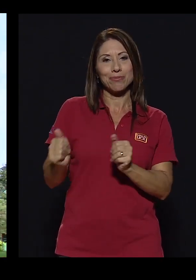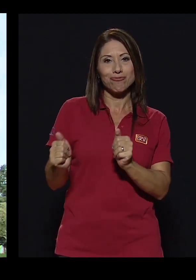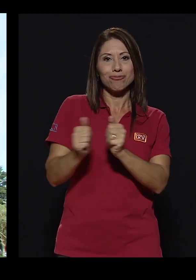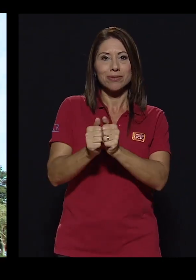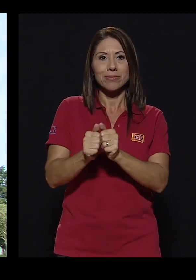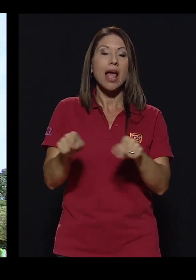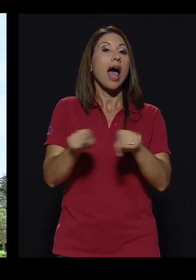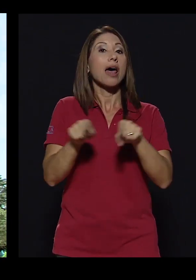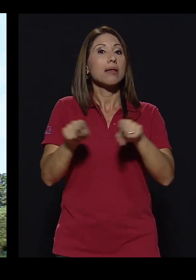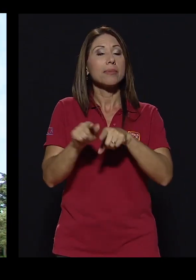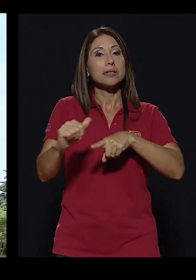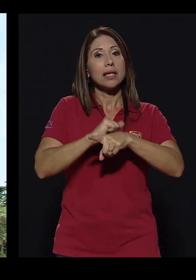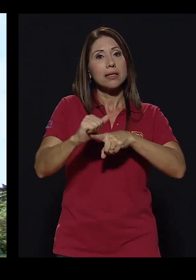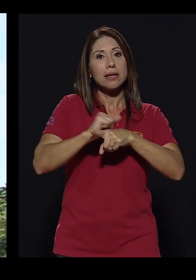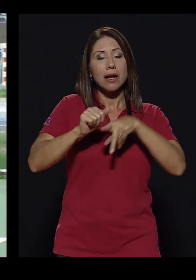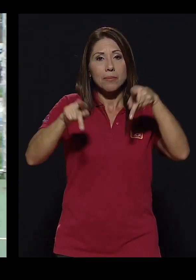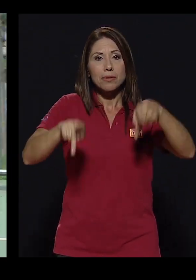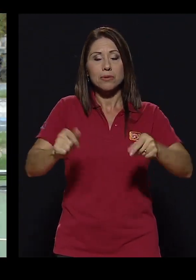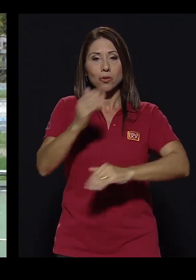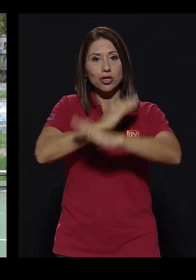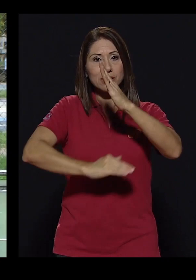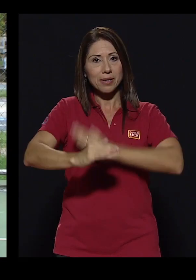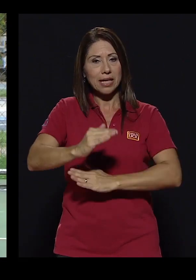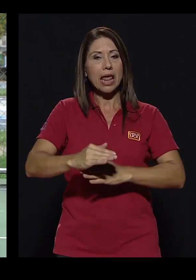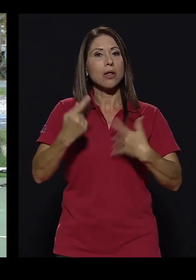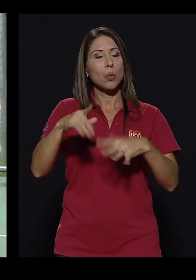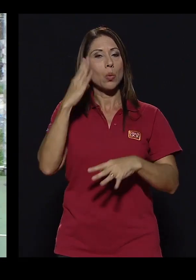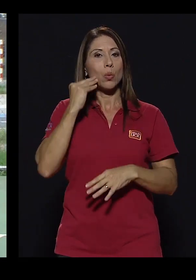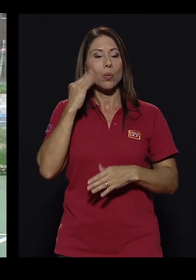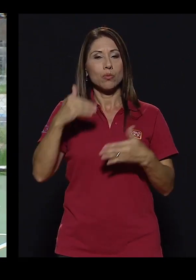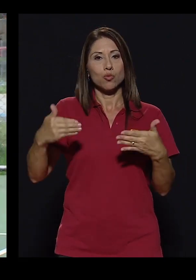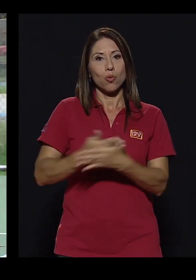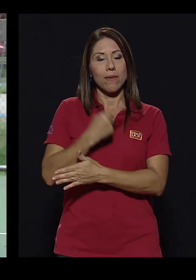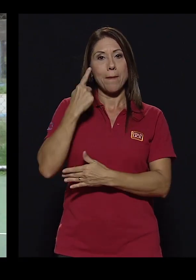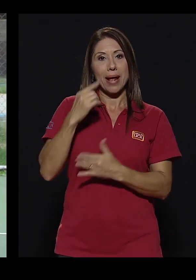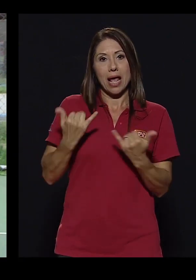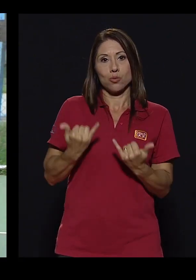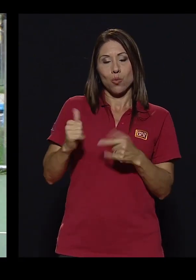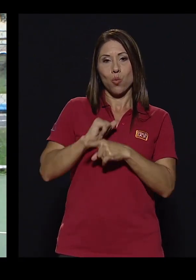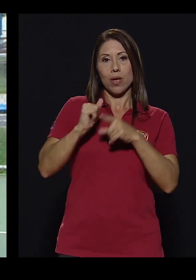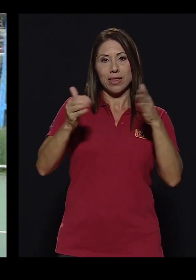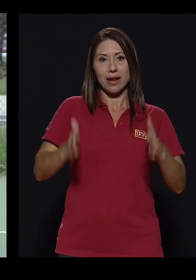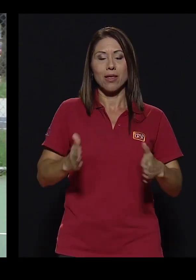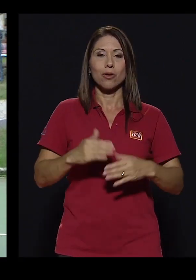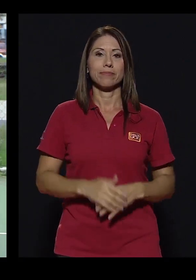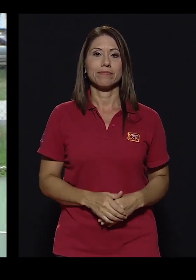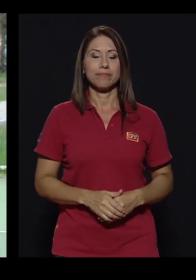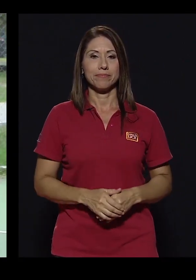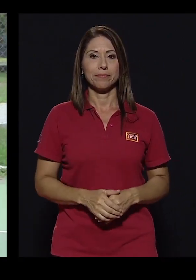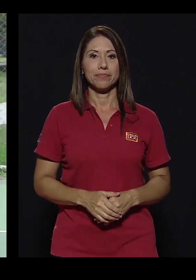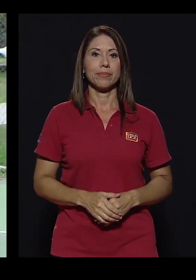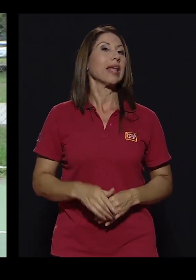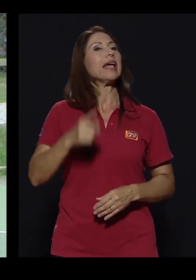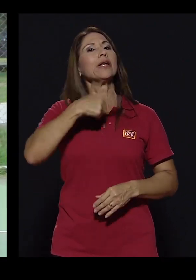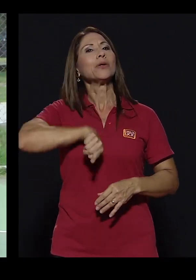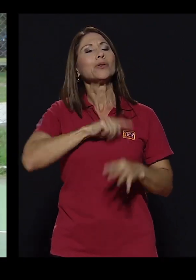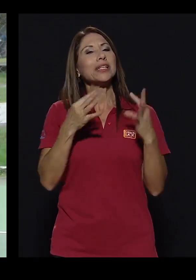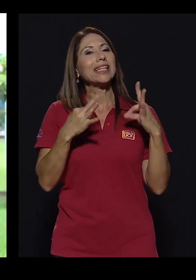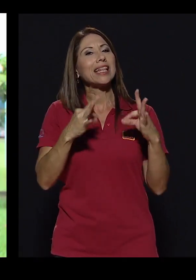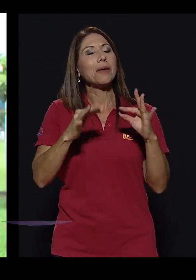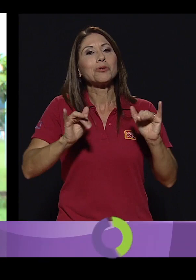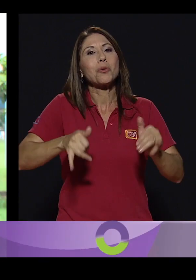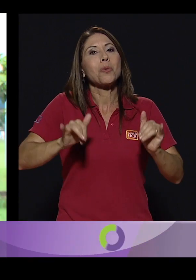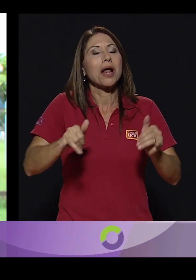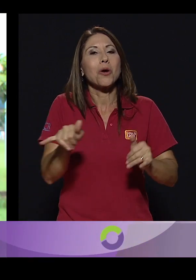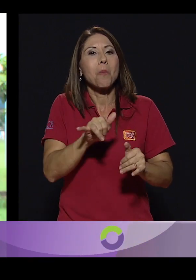además entrenar a una persona con discapacidad ha sido una experiencia nueva para su actual entrenador intentamos jugar